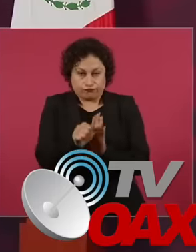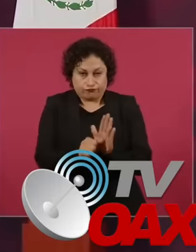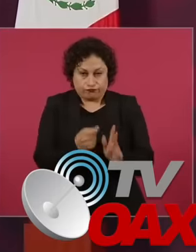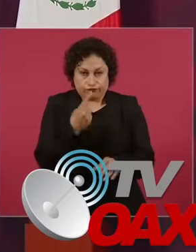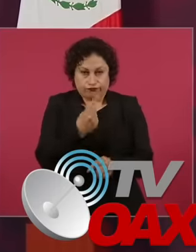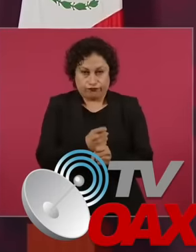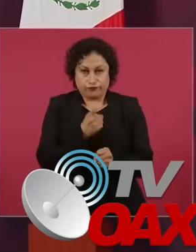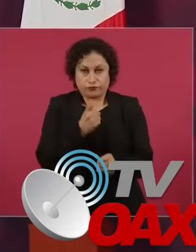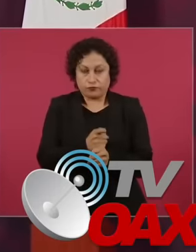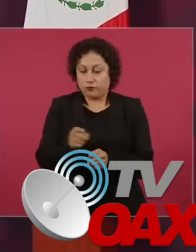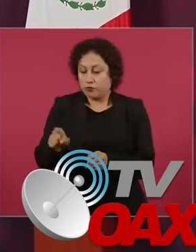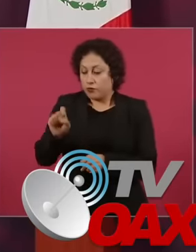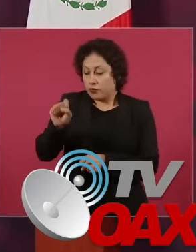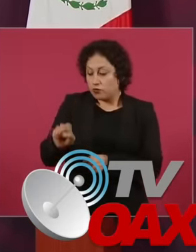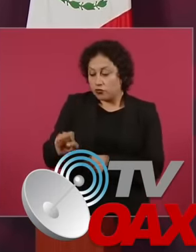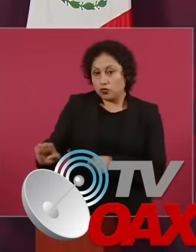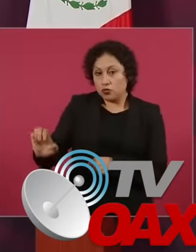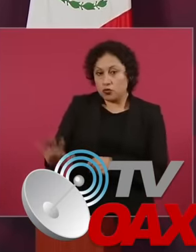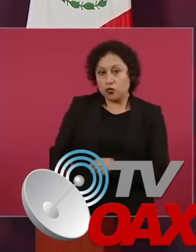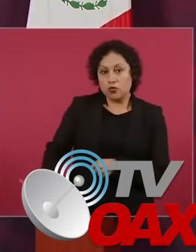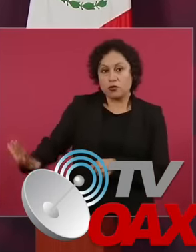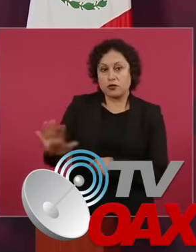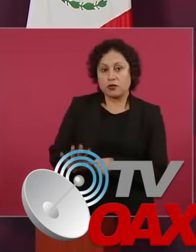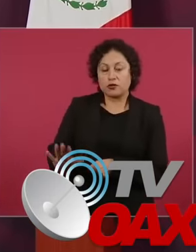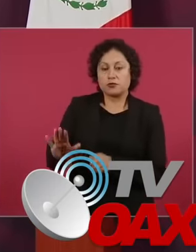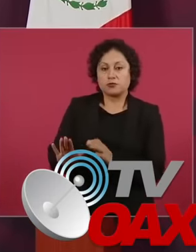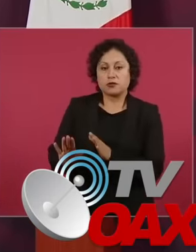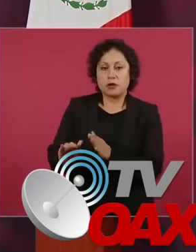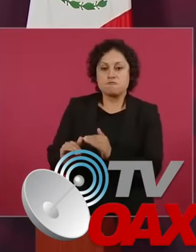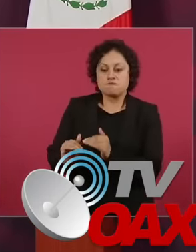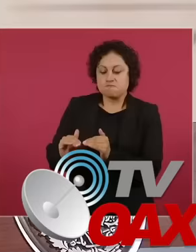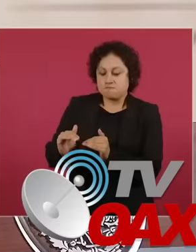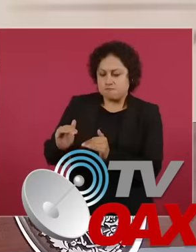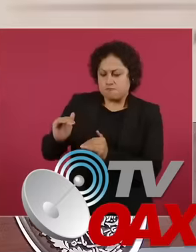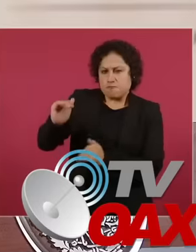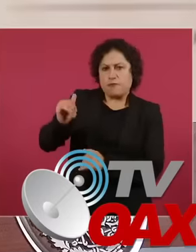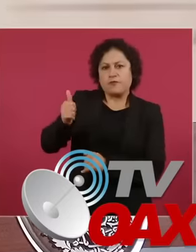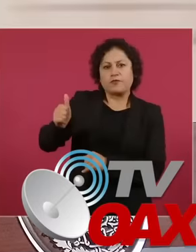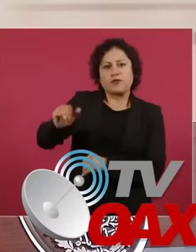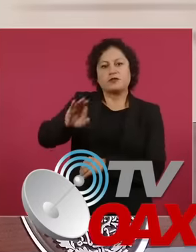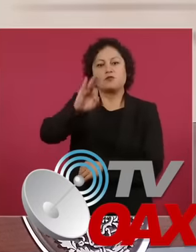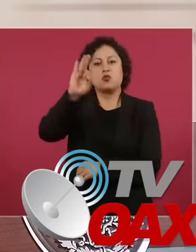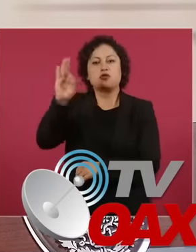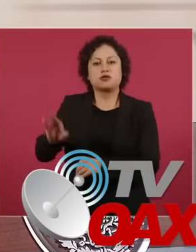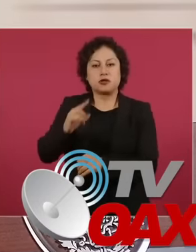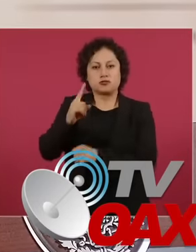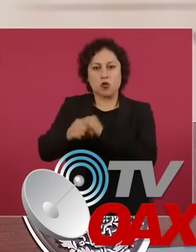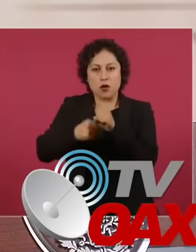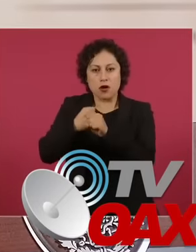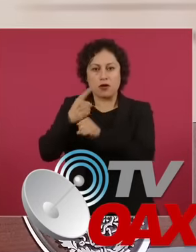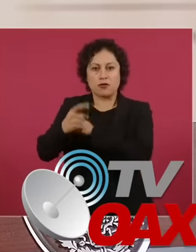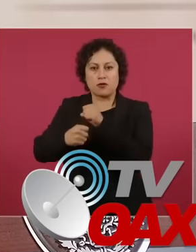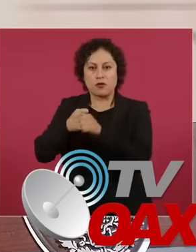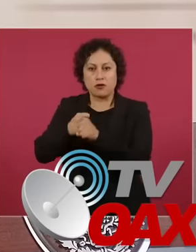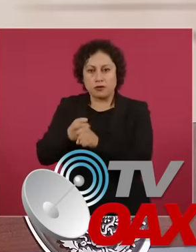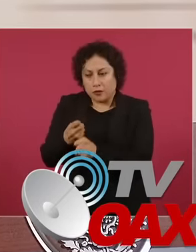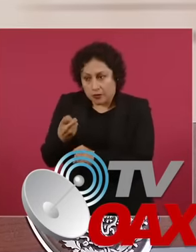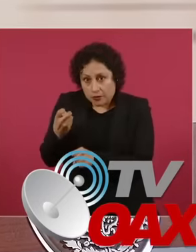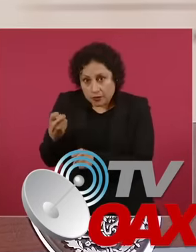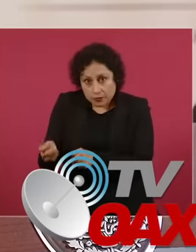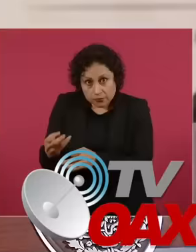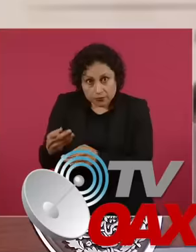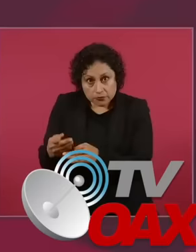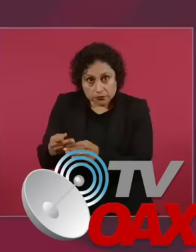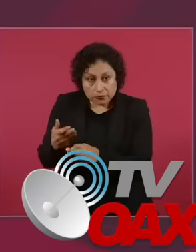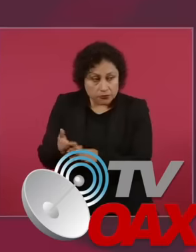tiene una tasa de crecimiento de casi 6% anual. Eso nunca había sucedido. Pero es